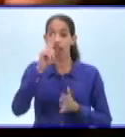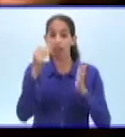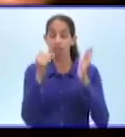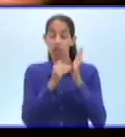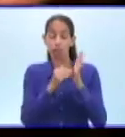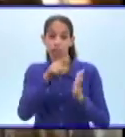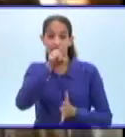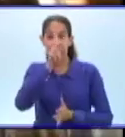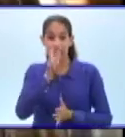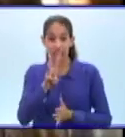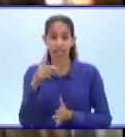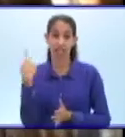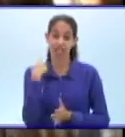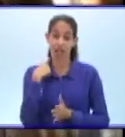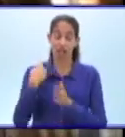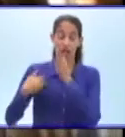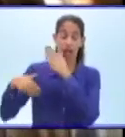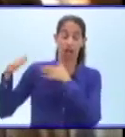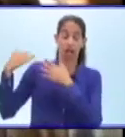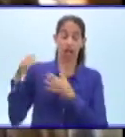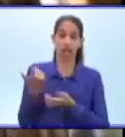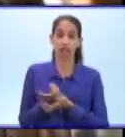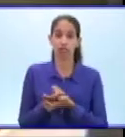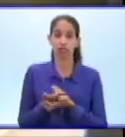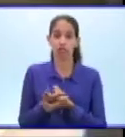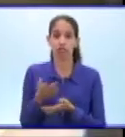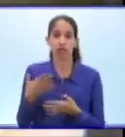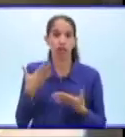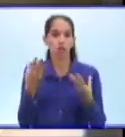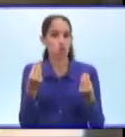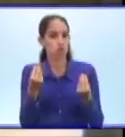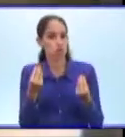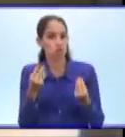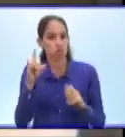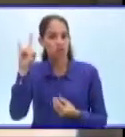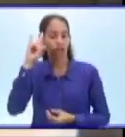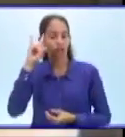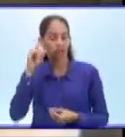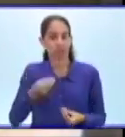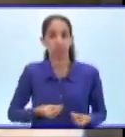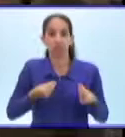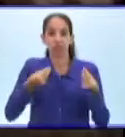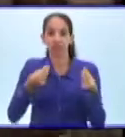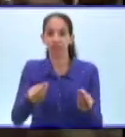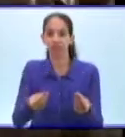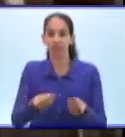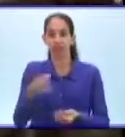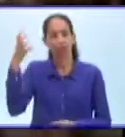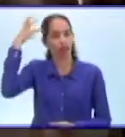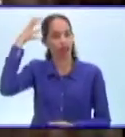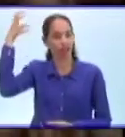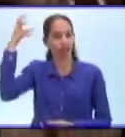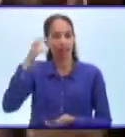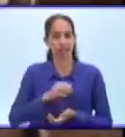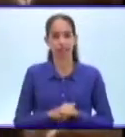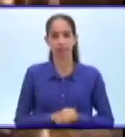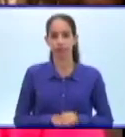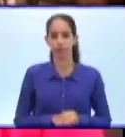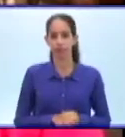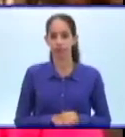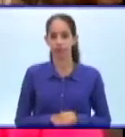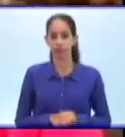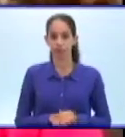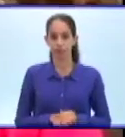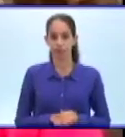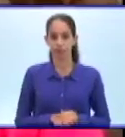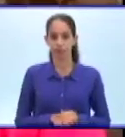entregar al Estado casi 5.000 litros de leche de excelente calidad, destinada a niños y enfermos con intolerancia a otros tipos de alimentos.